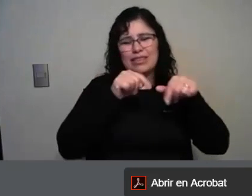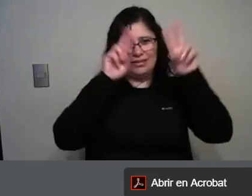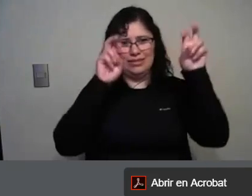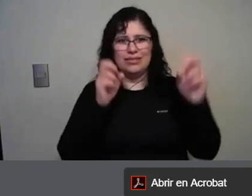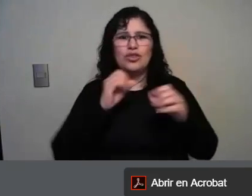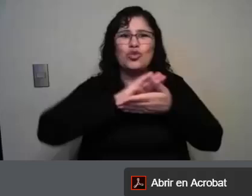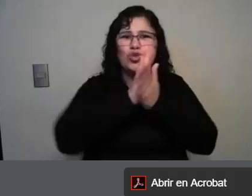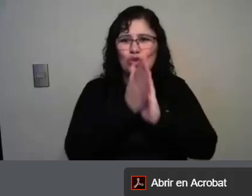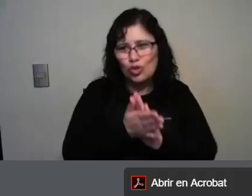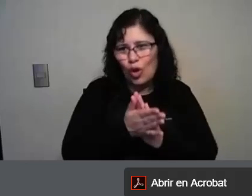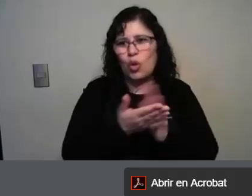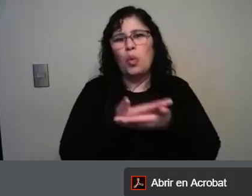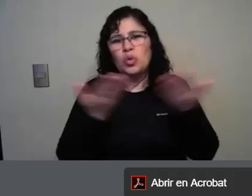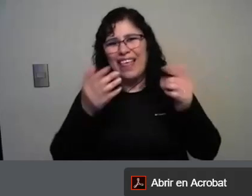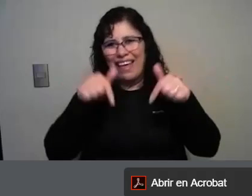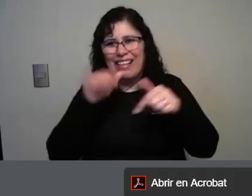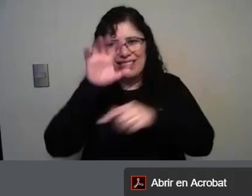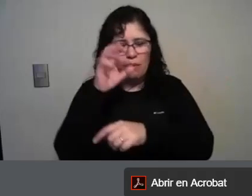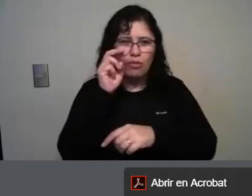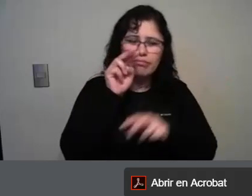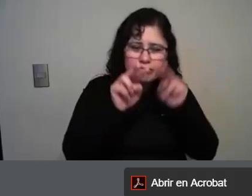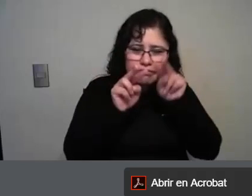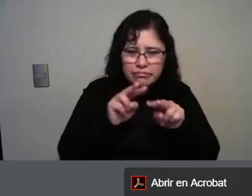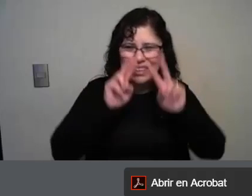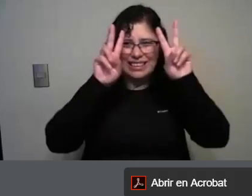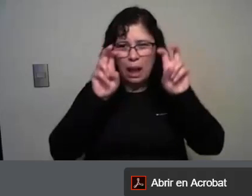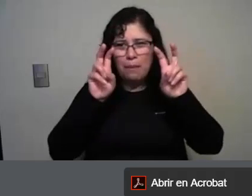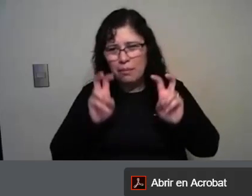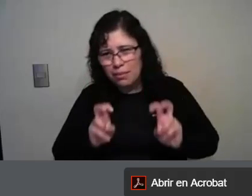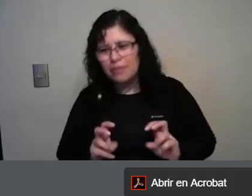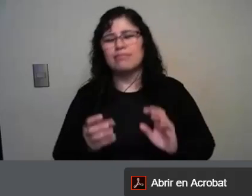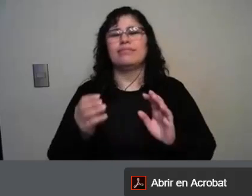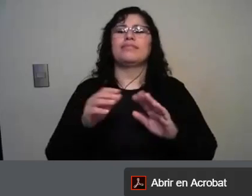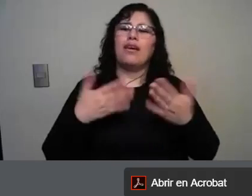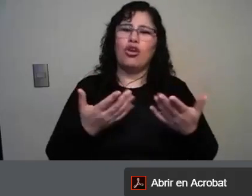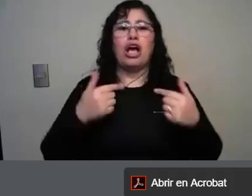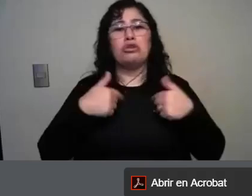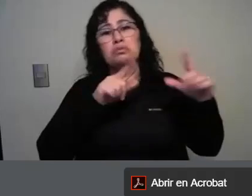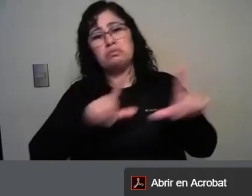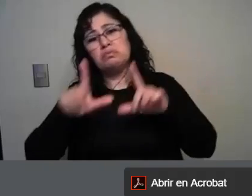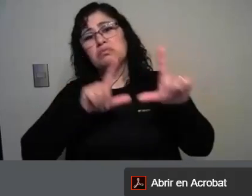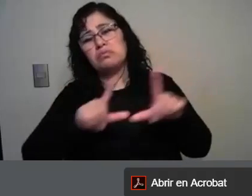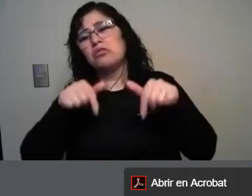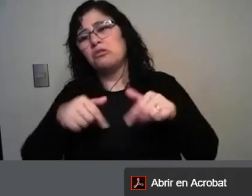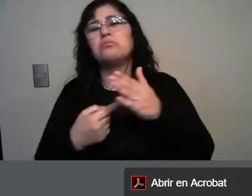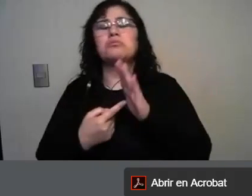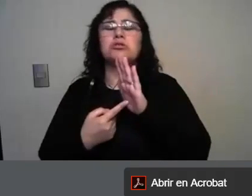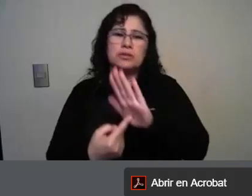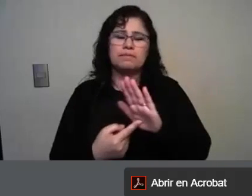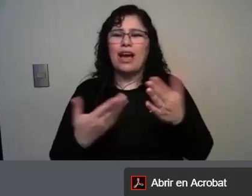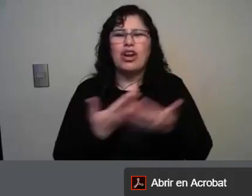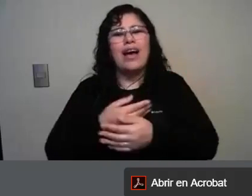en la medida que vamos profundizando en el tema, yo voy agregando más diapositivas, pero sí es recomendable que lo